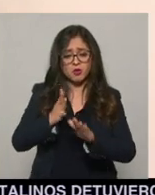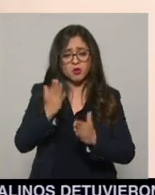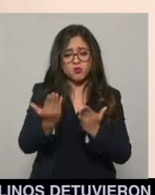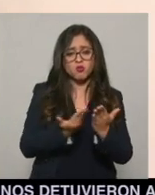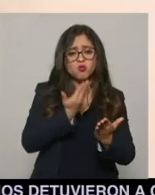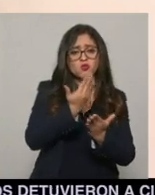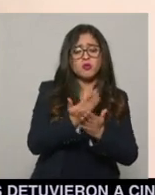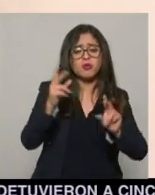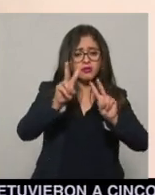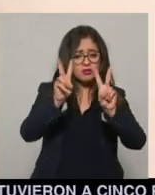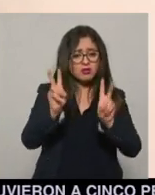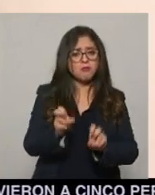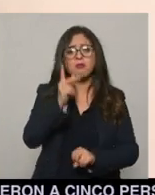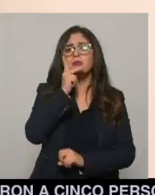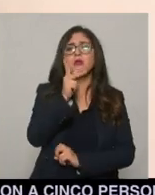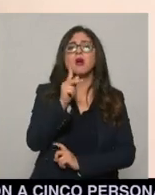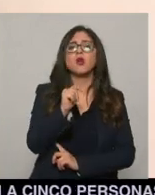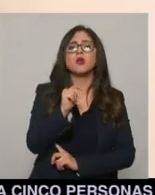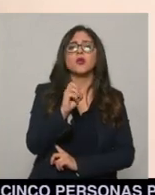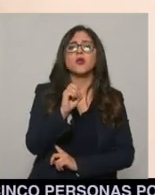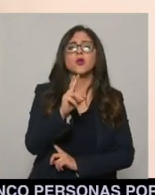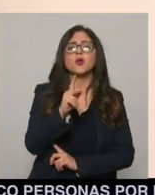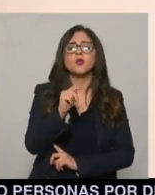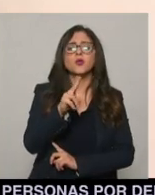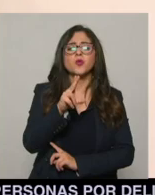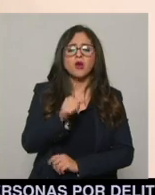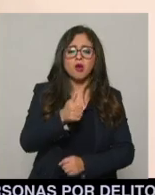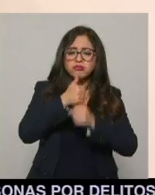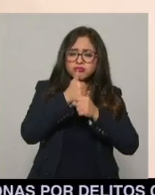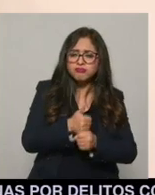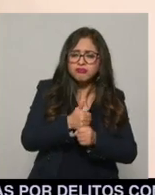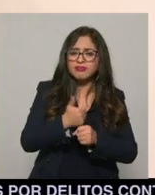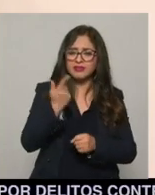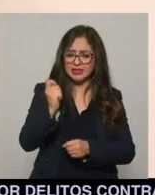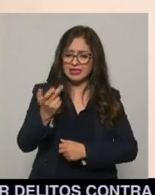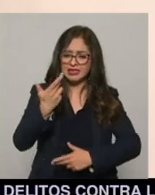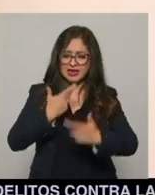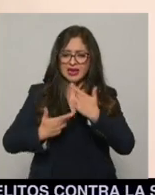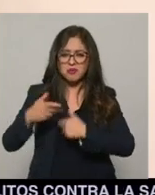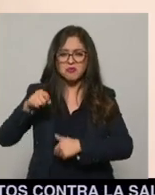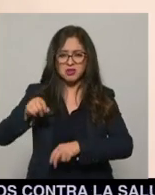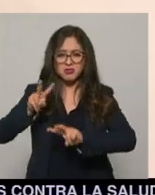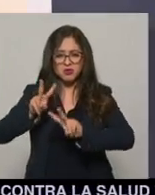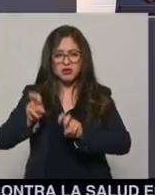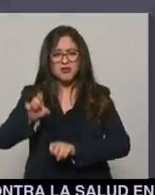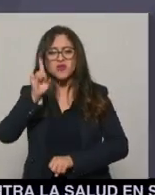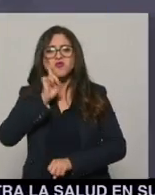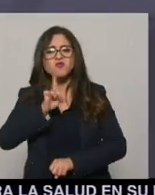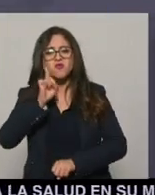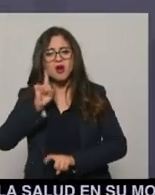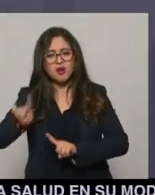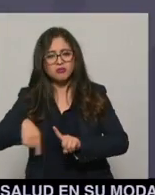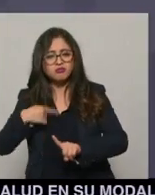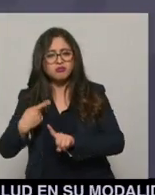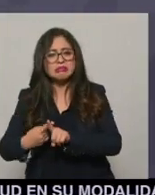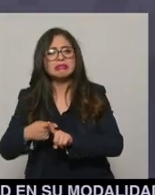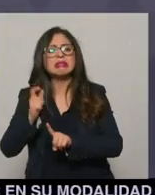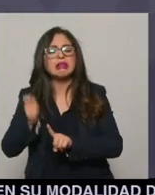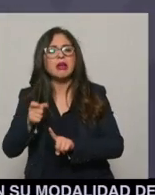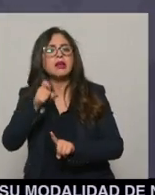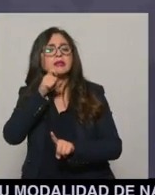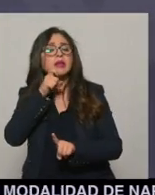y insisto mucho que, volviendo al caso de esta chica, estamos frente a un caso de tortura sexual. No